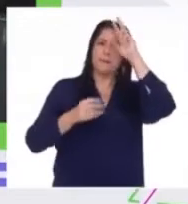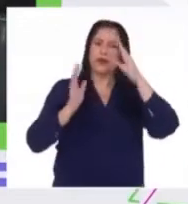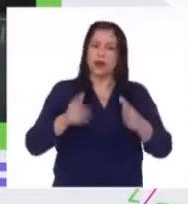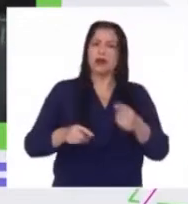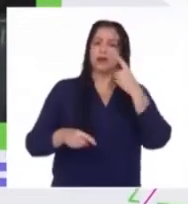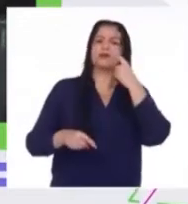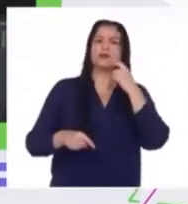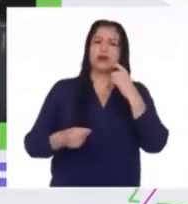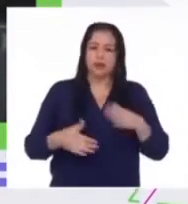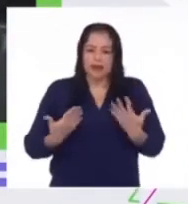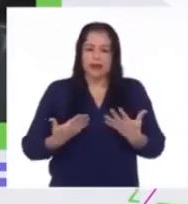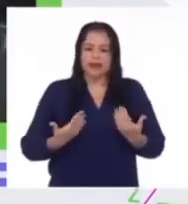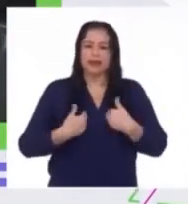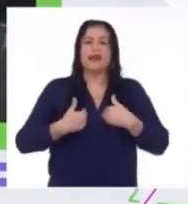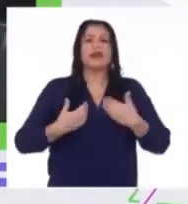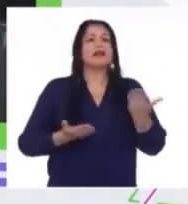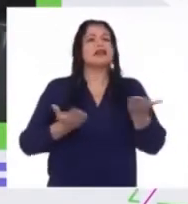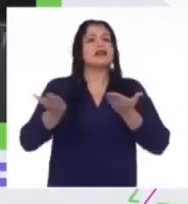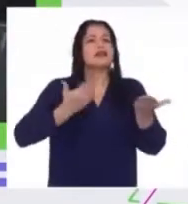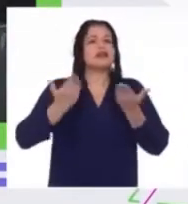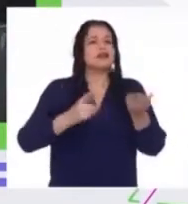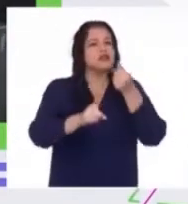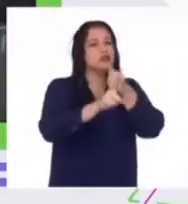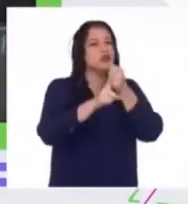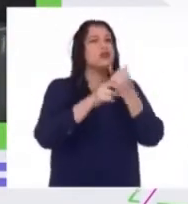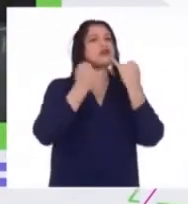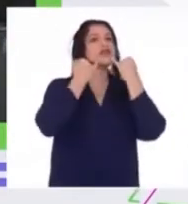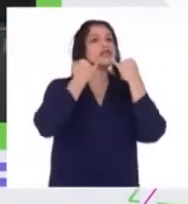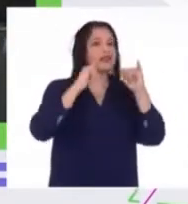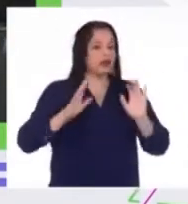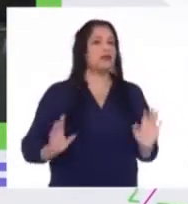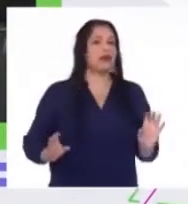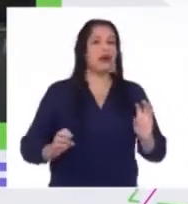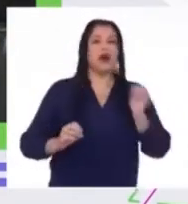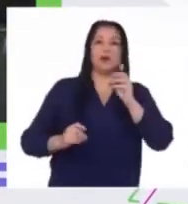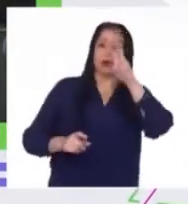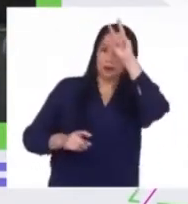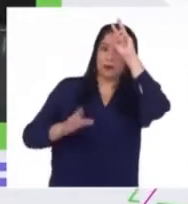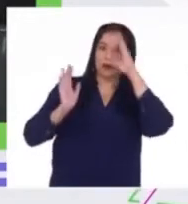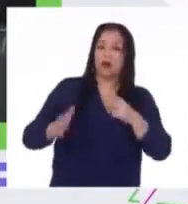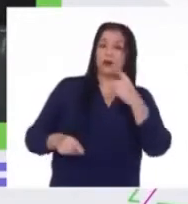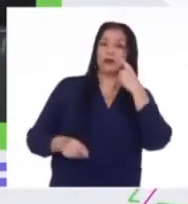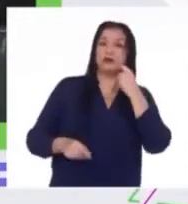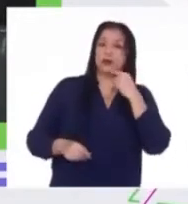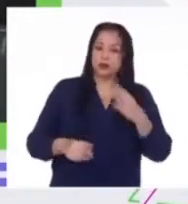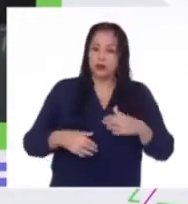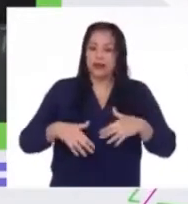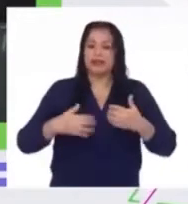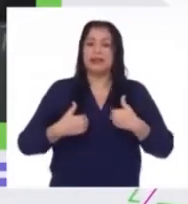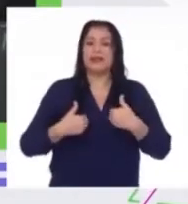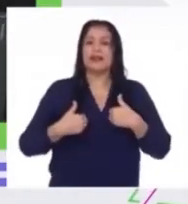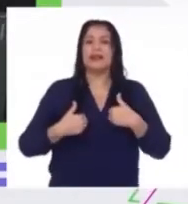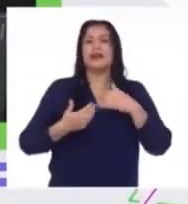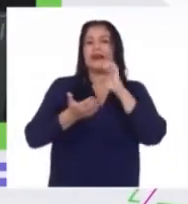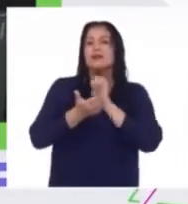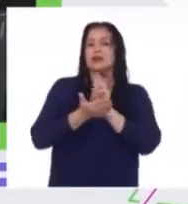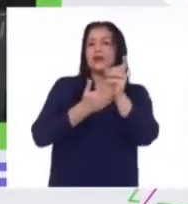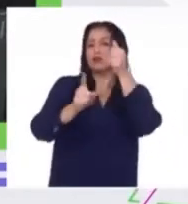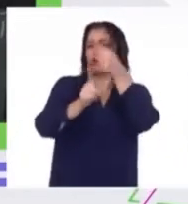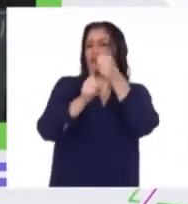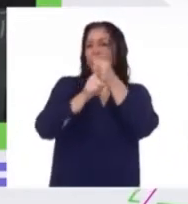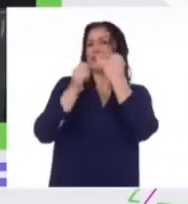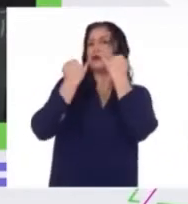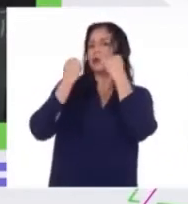accedan a servicios del Estado en sus lenguas originarias o para que peruanos y peruanos accedan a educación en